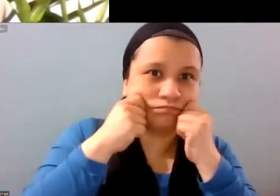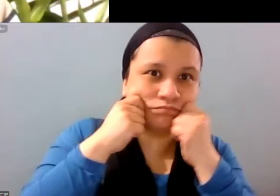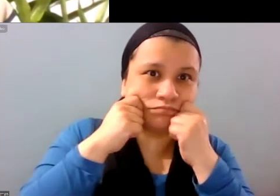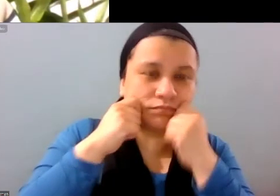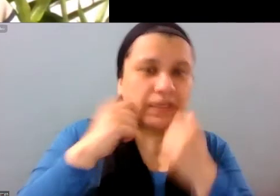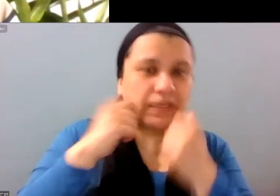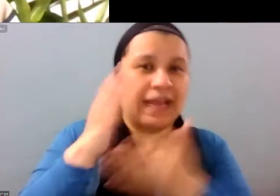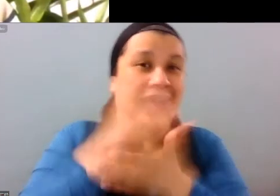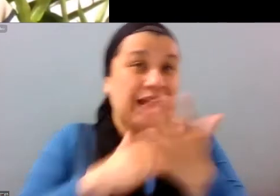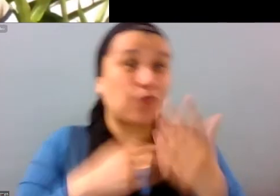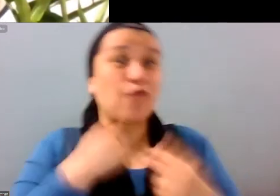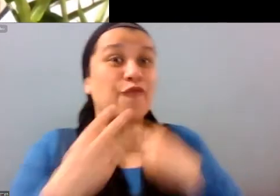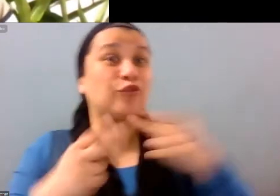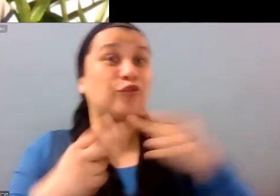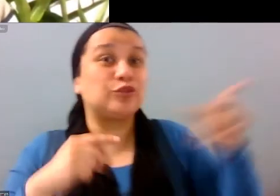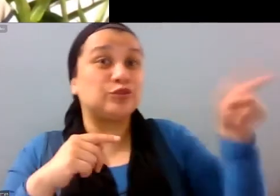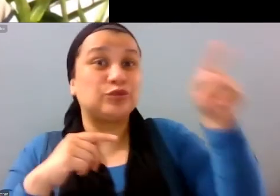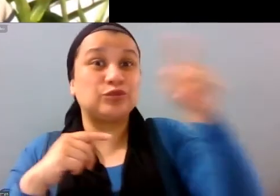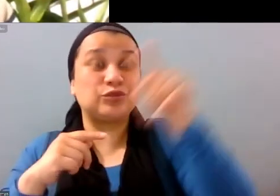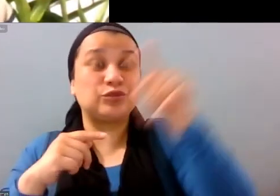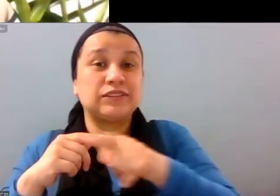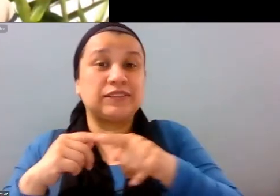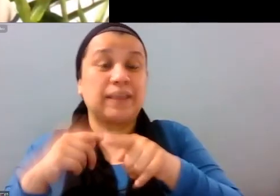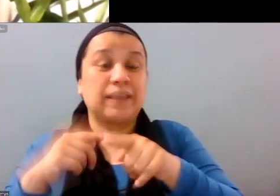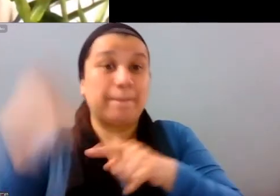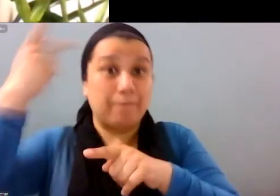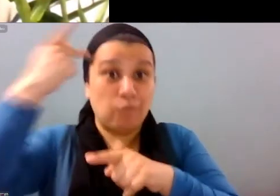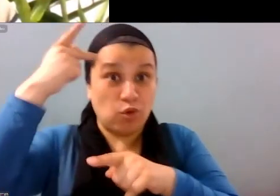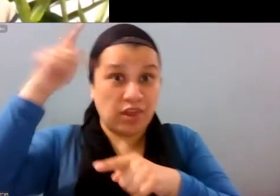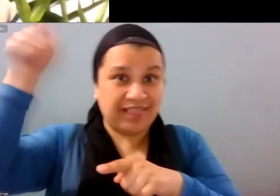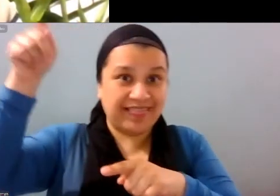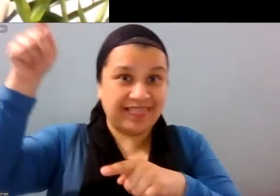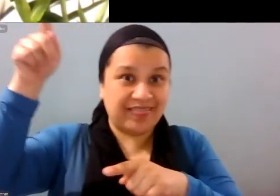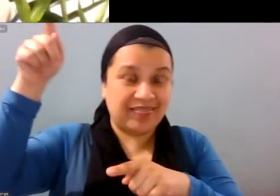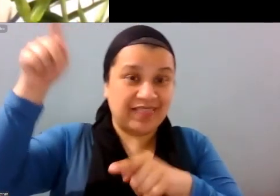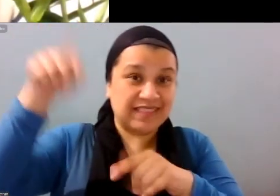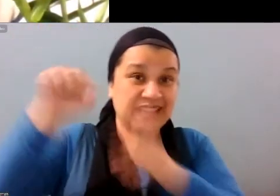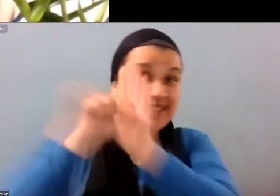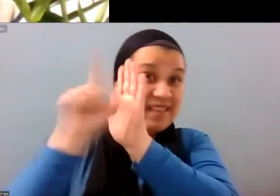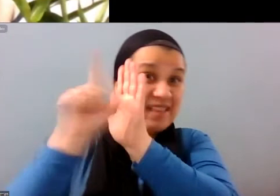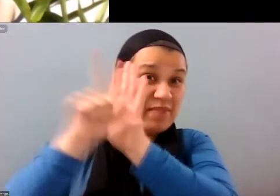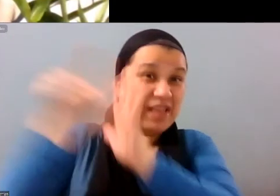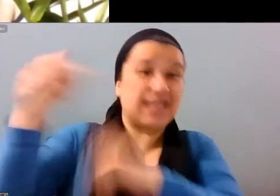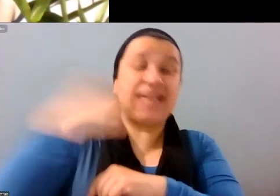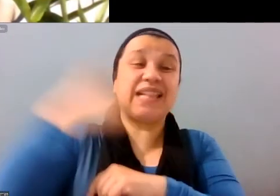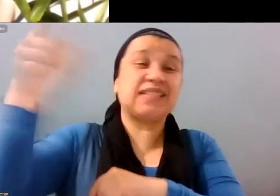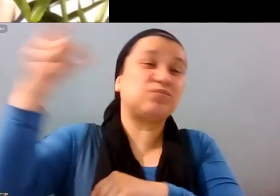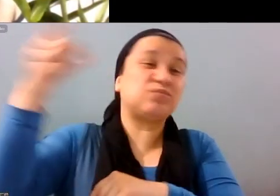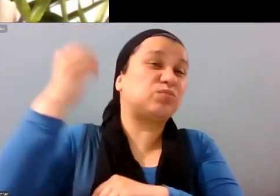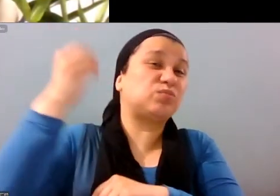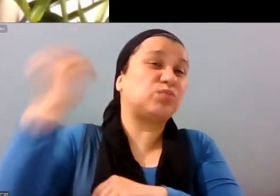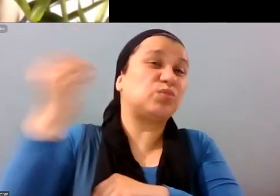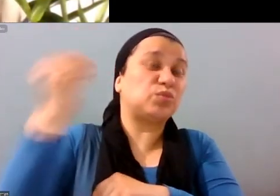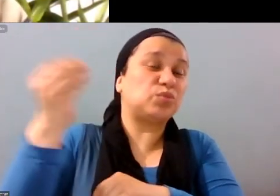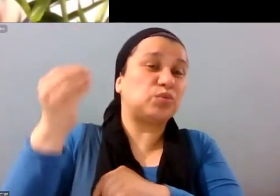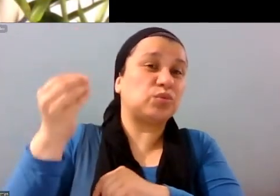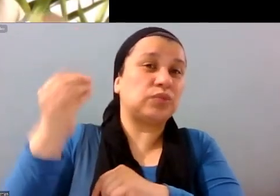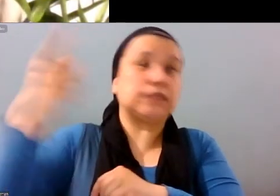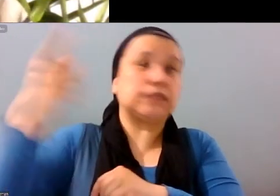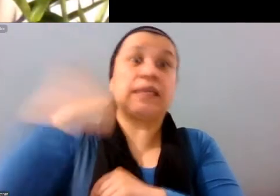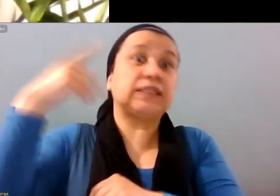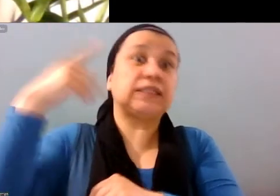especialmente en el espectro político en la asamblea legislativa se escuchan mucho que ya están clamando por